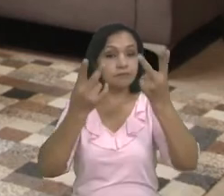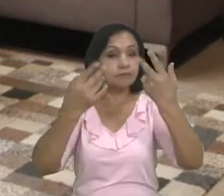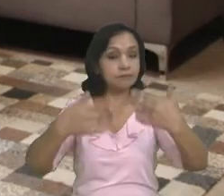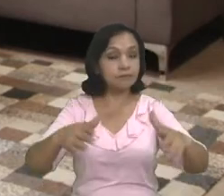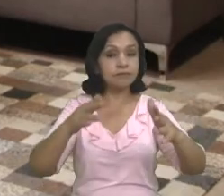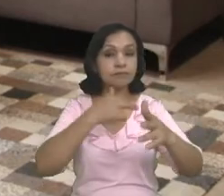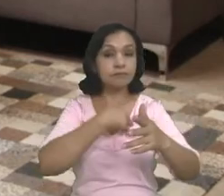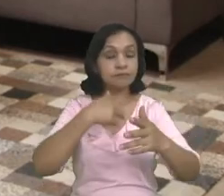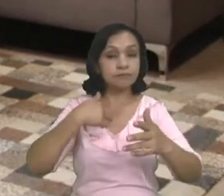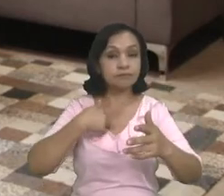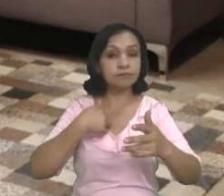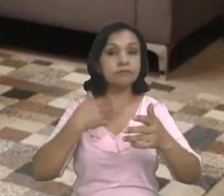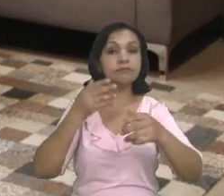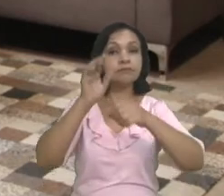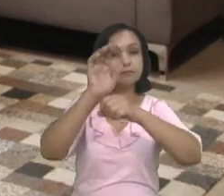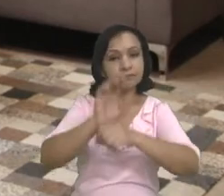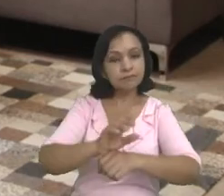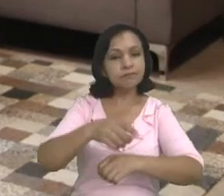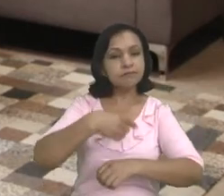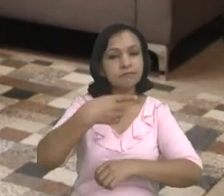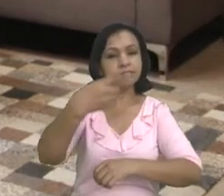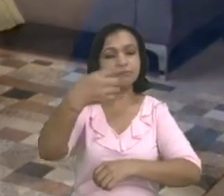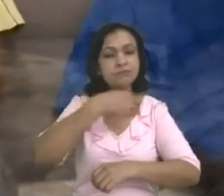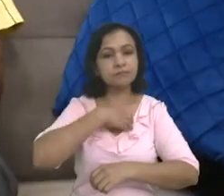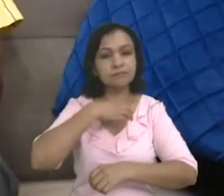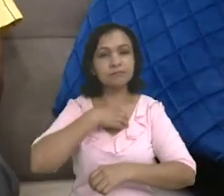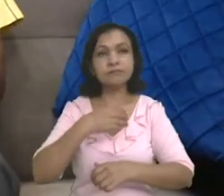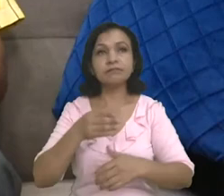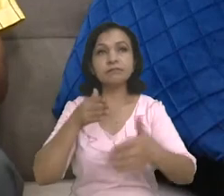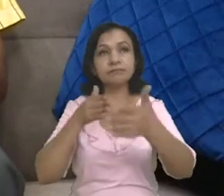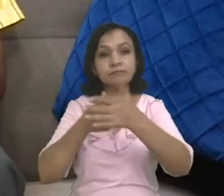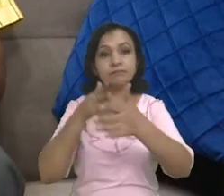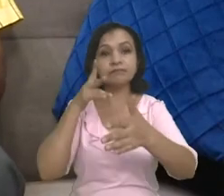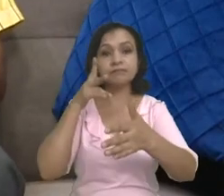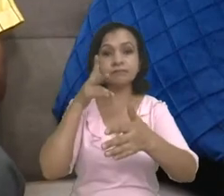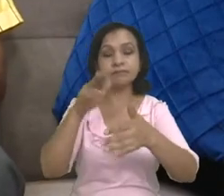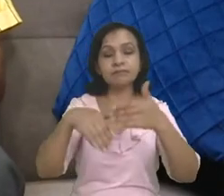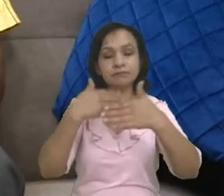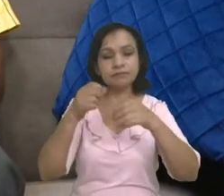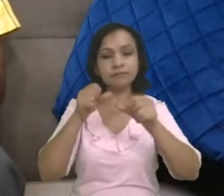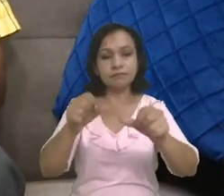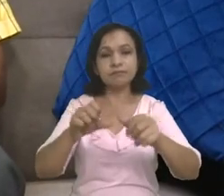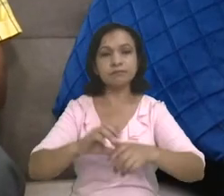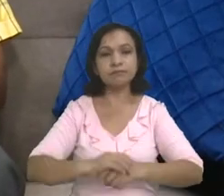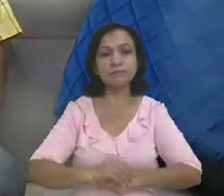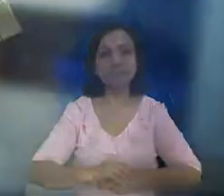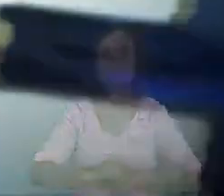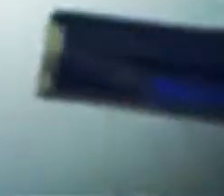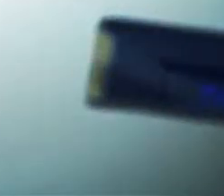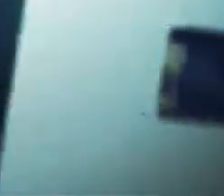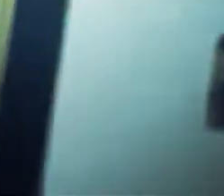de ser hábitos creo que ellos cotidianos no se decide hacemos una breve pausa y ya volvemos